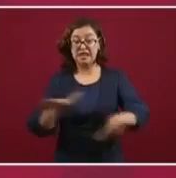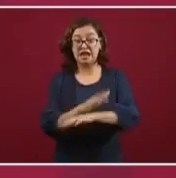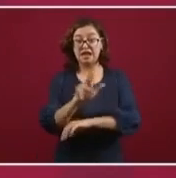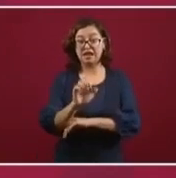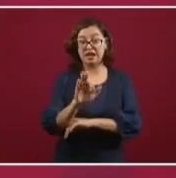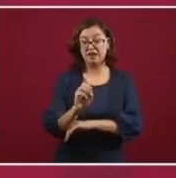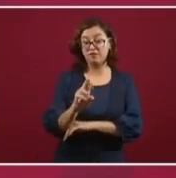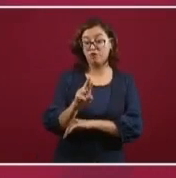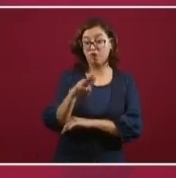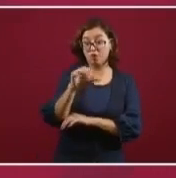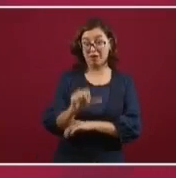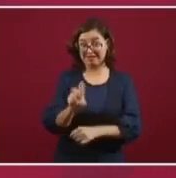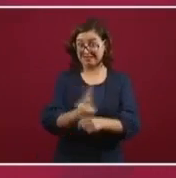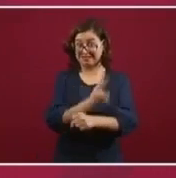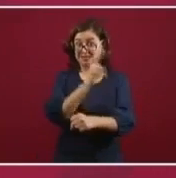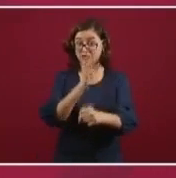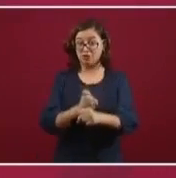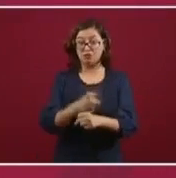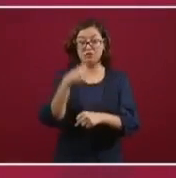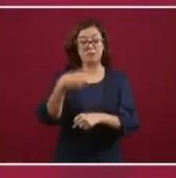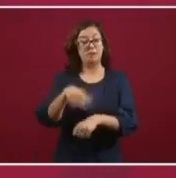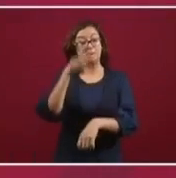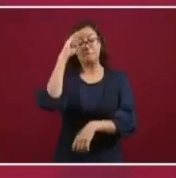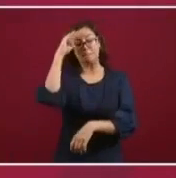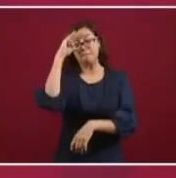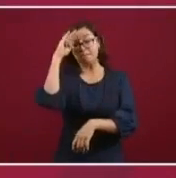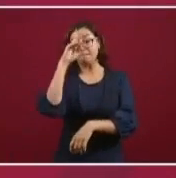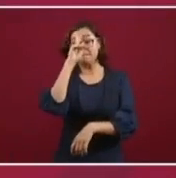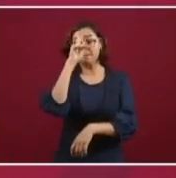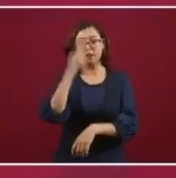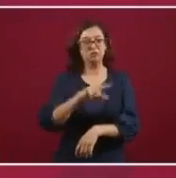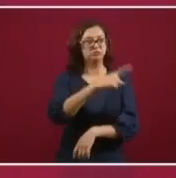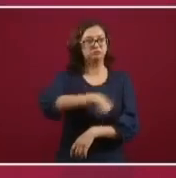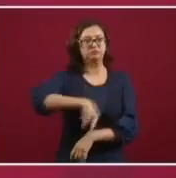porque cuando ya estaban perdidos fueron al extranjero